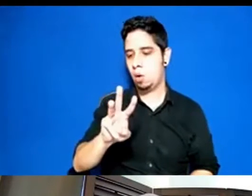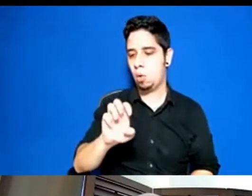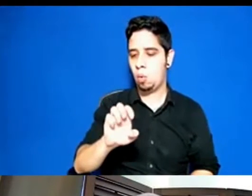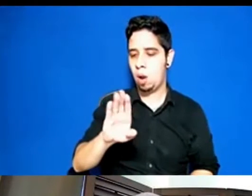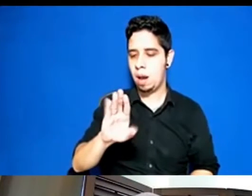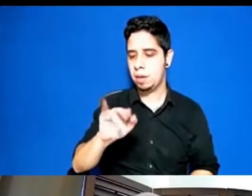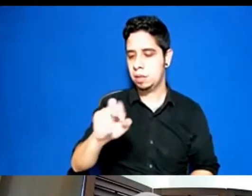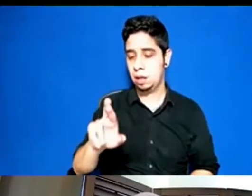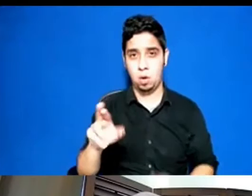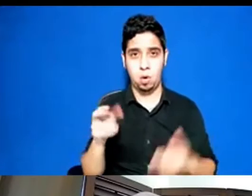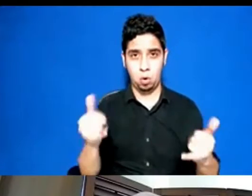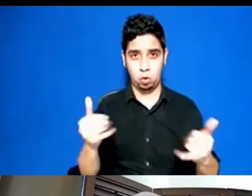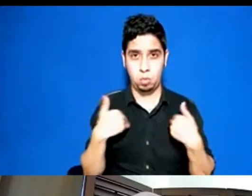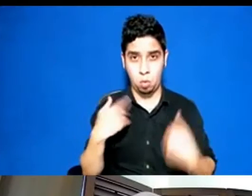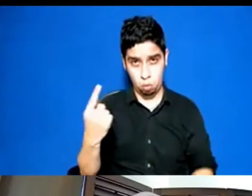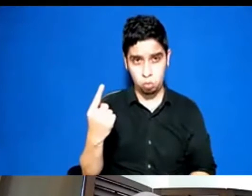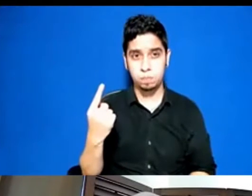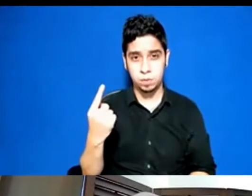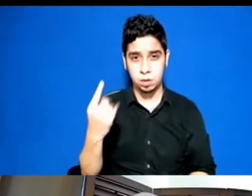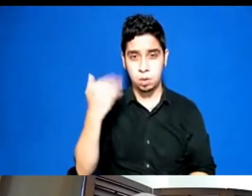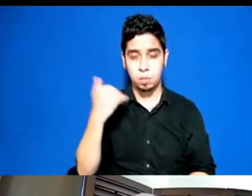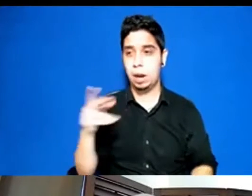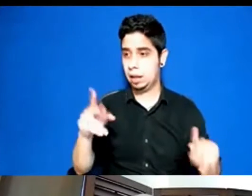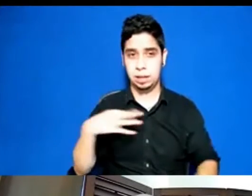oficialmente recibimos a los voluntarios,